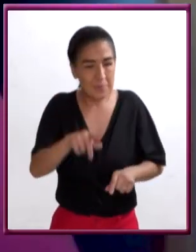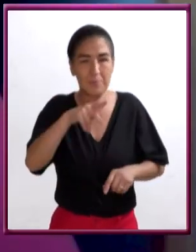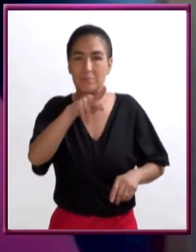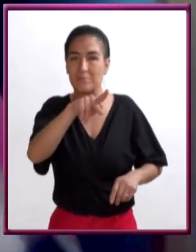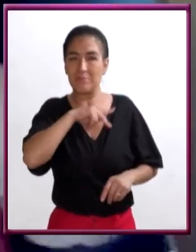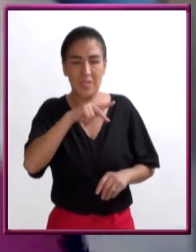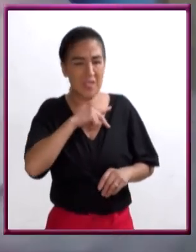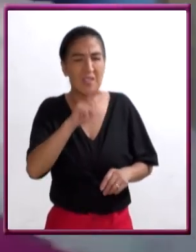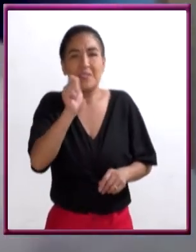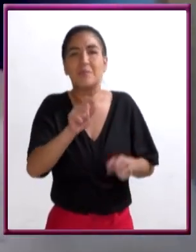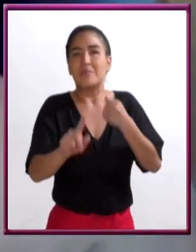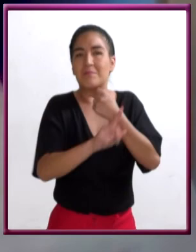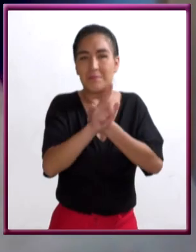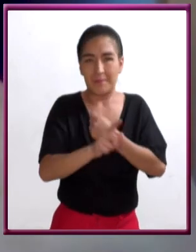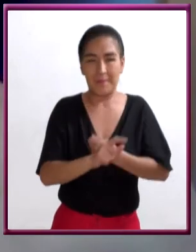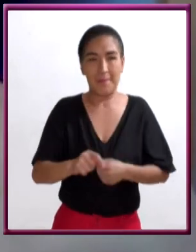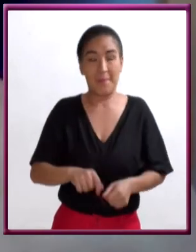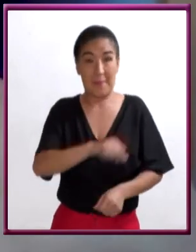implica. Después,